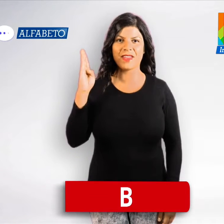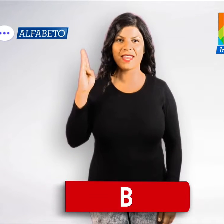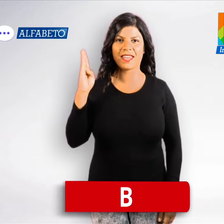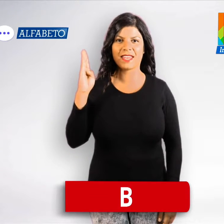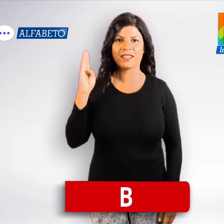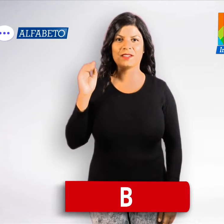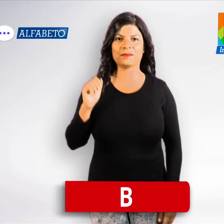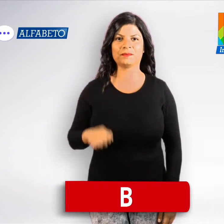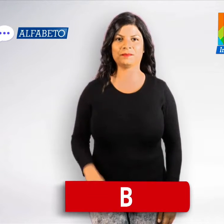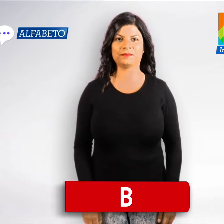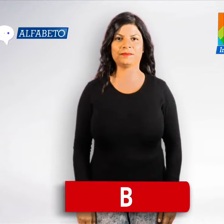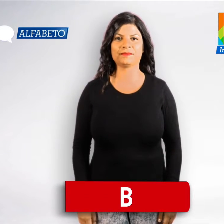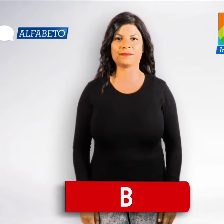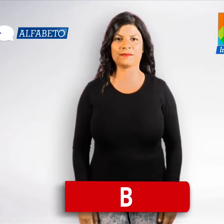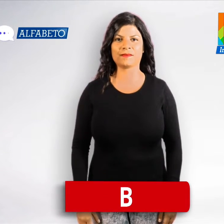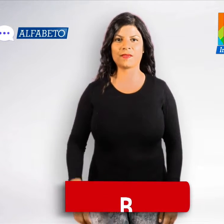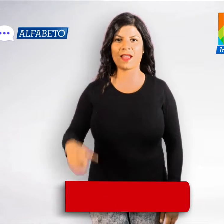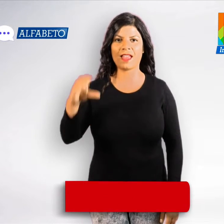B.